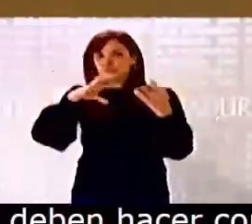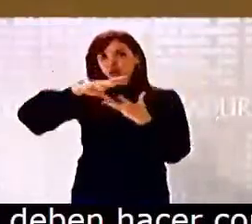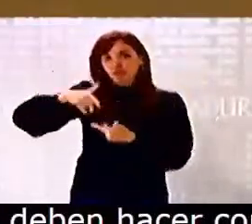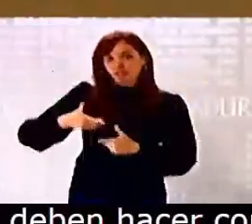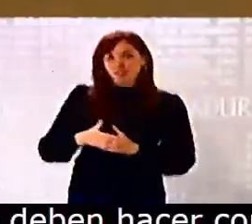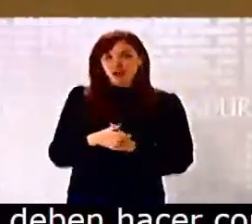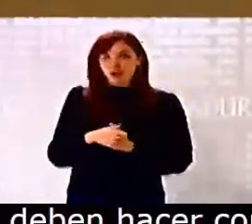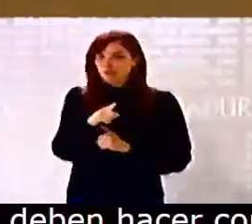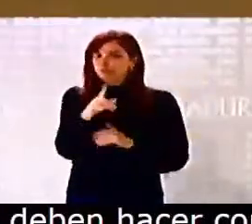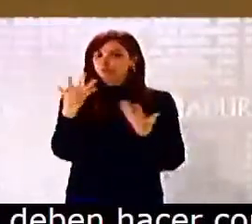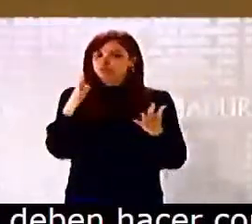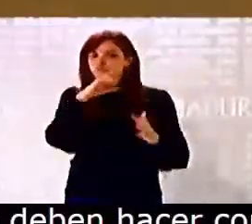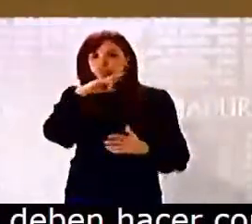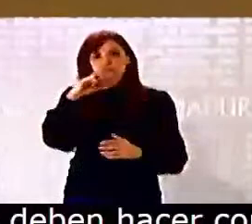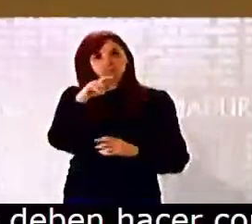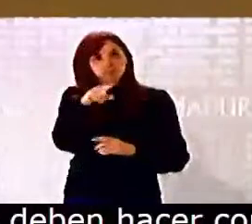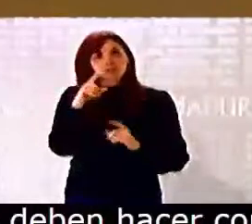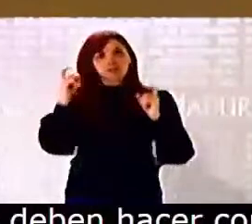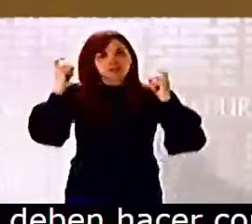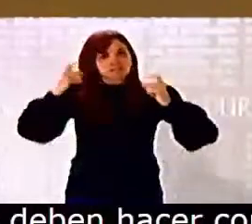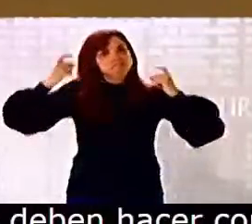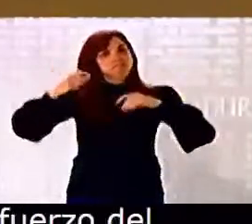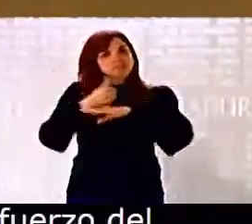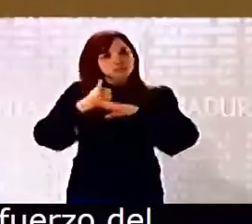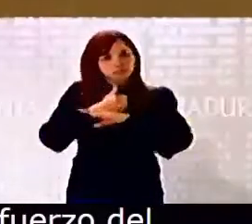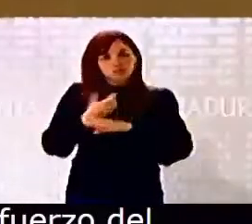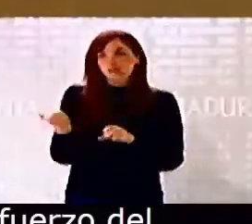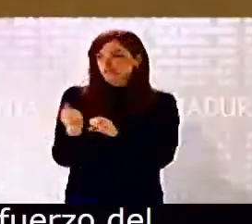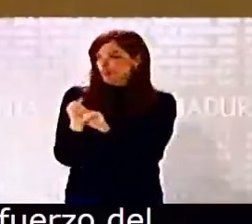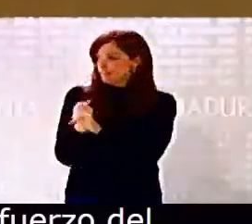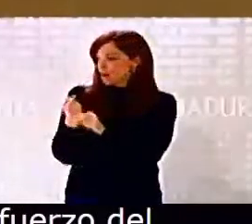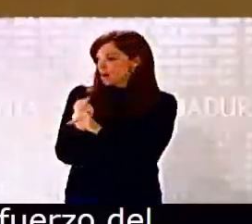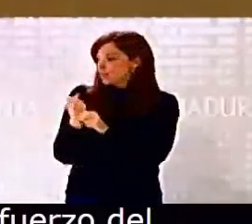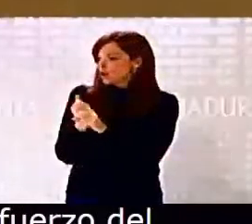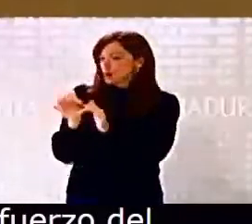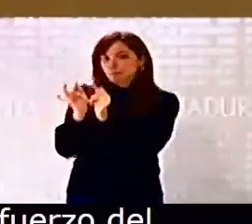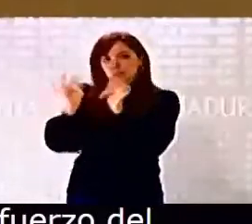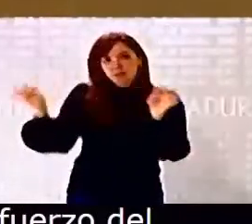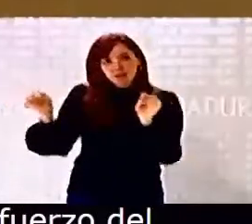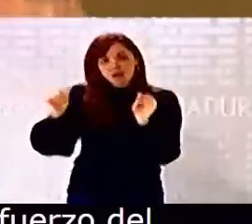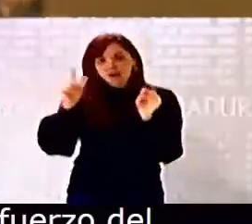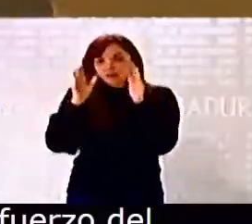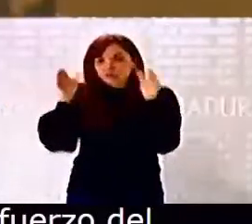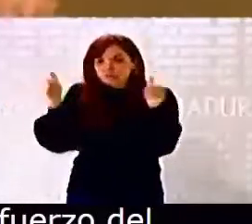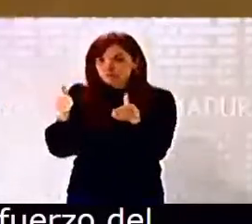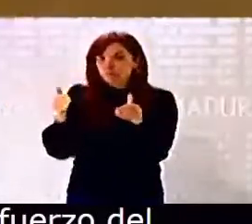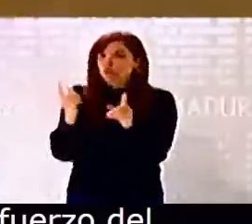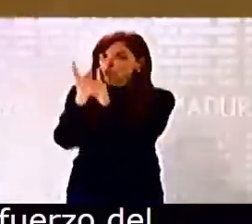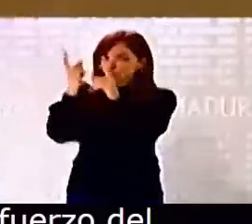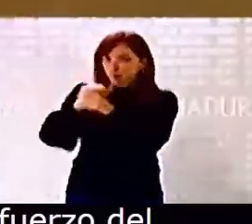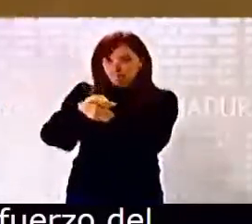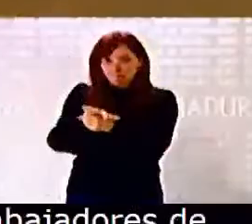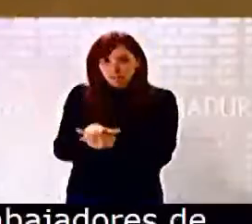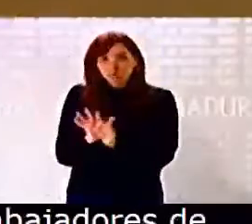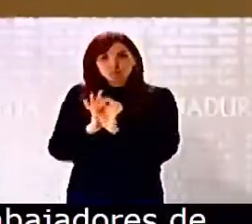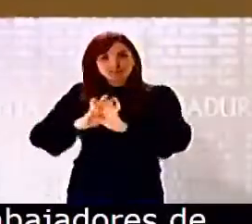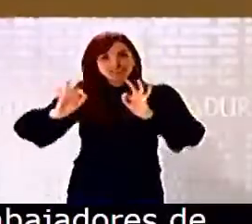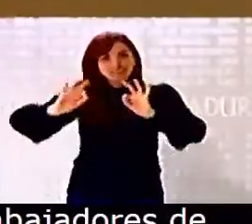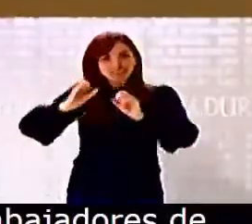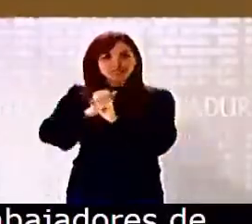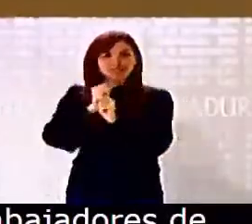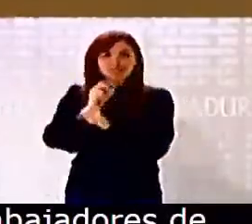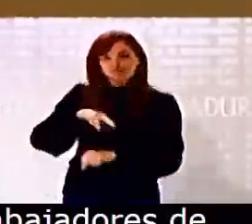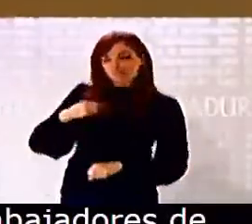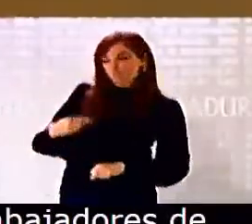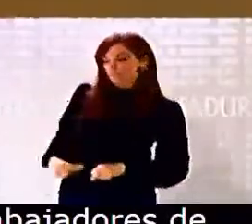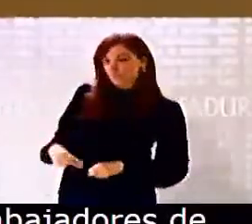ciudadanía extremeña, de todos los trabajadores de primera fila que han luchado contra esta pandemia, muy especialmente el personal sanitario, pero